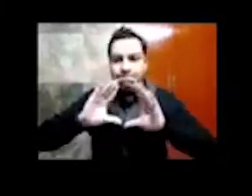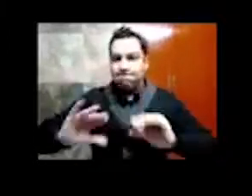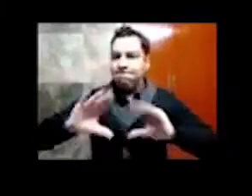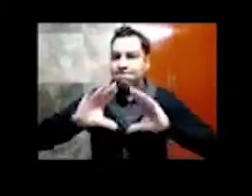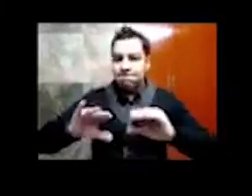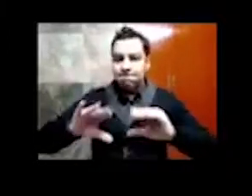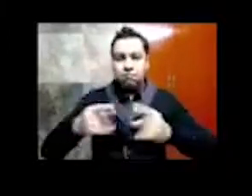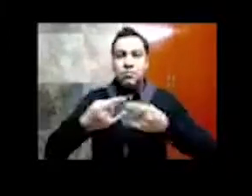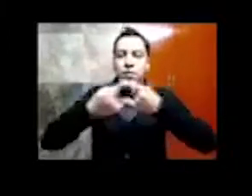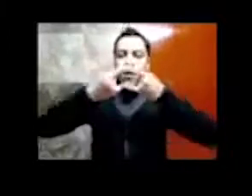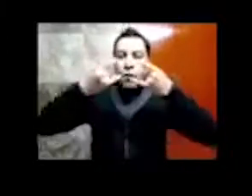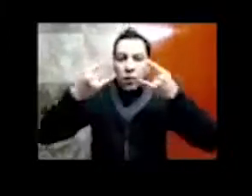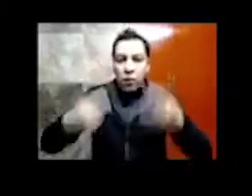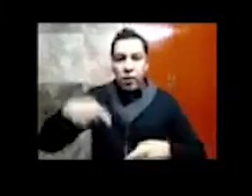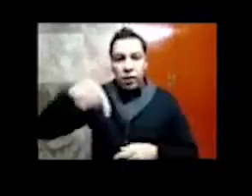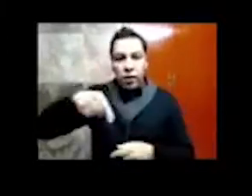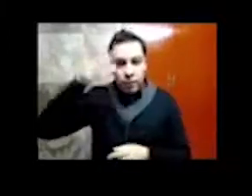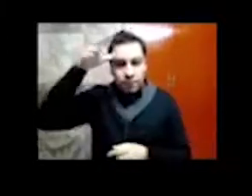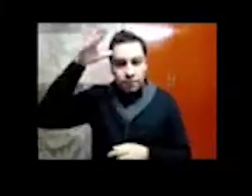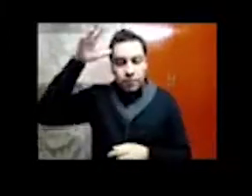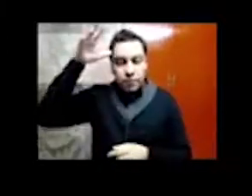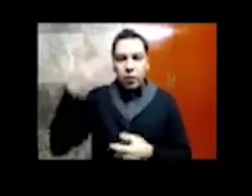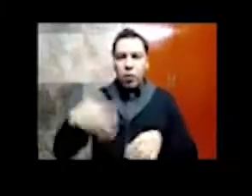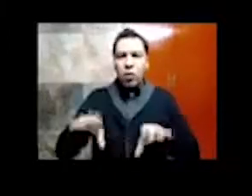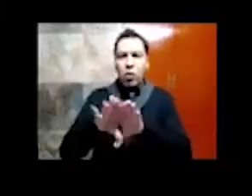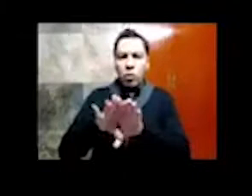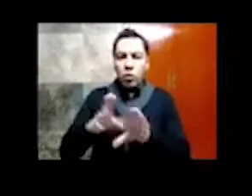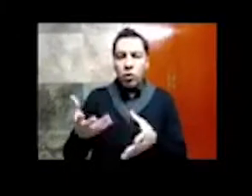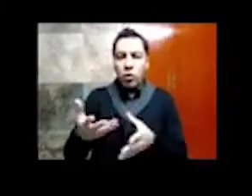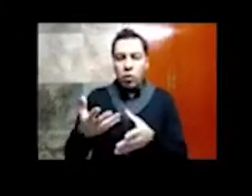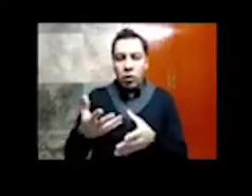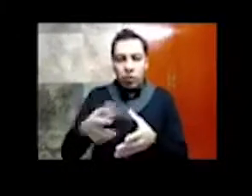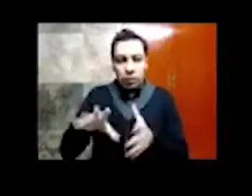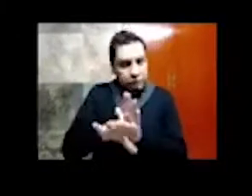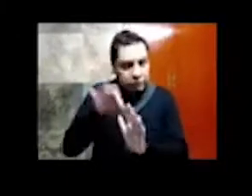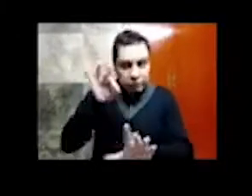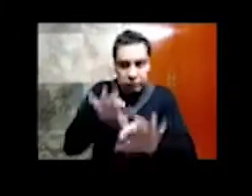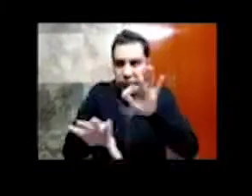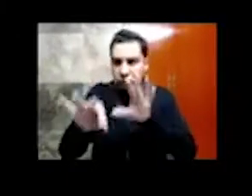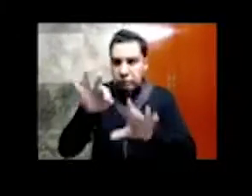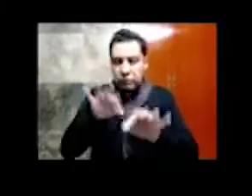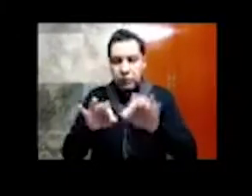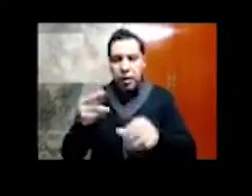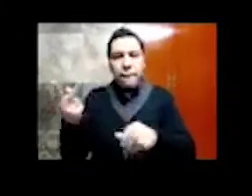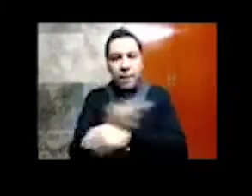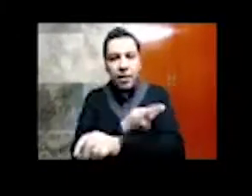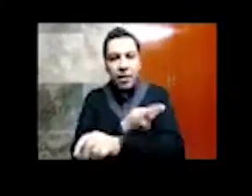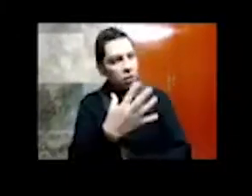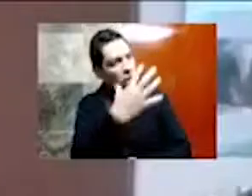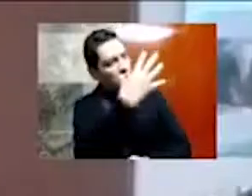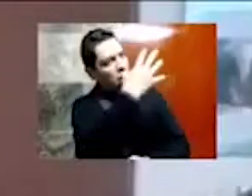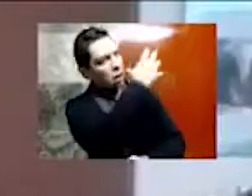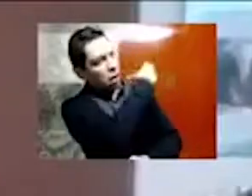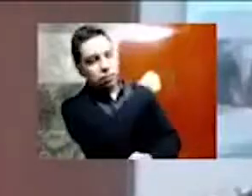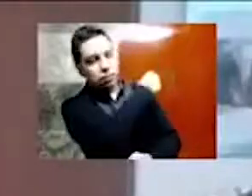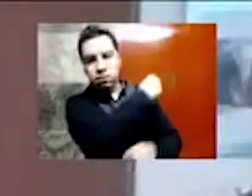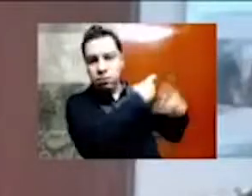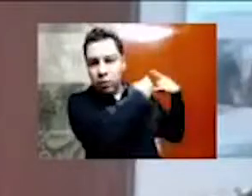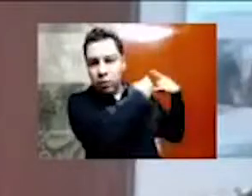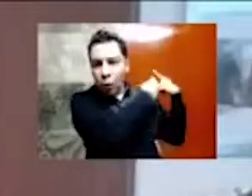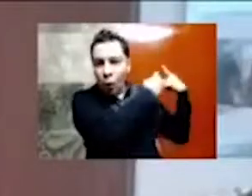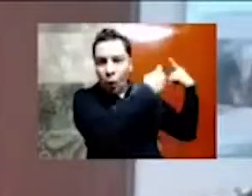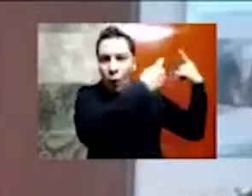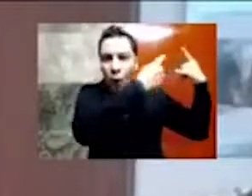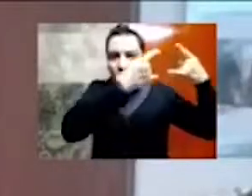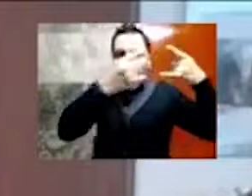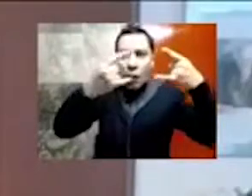casos no conocíamos varios detalles muy interesantes. Pero el día de hoy, con el doctor Alejandro